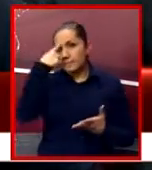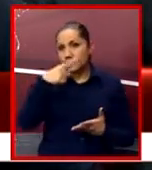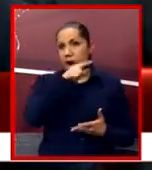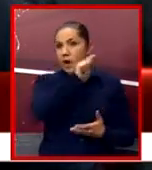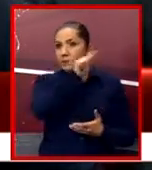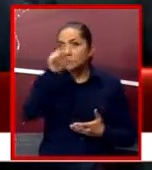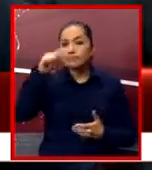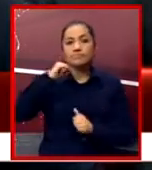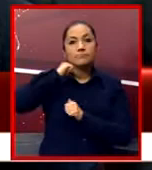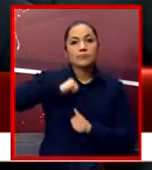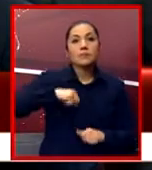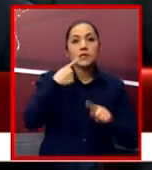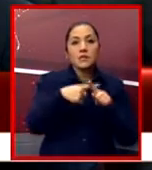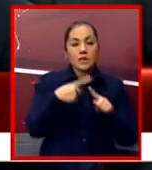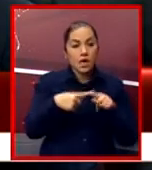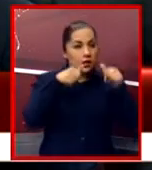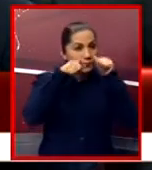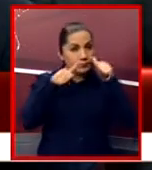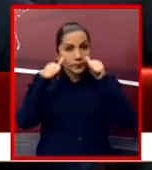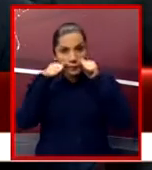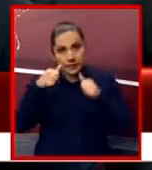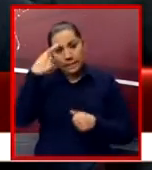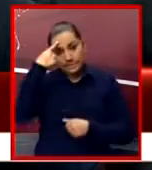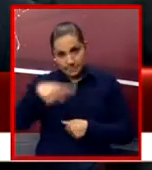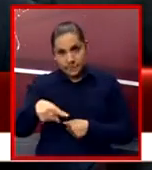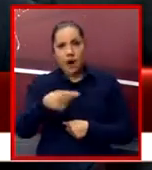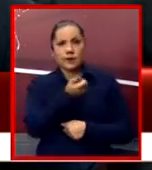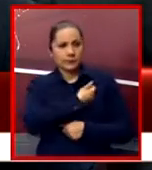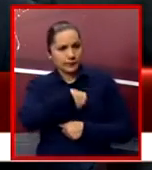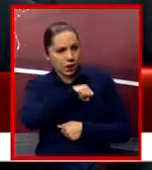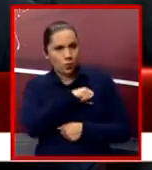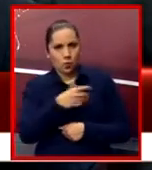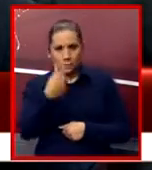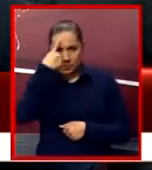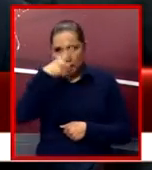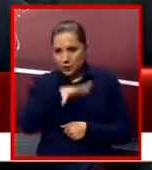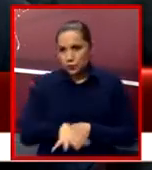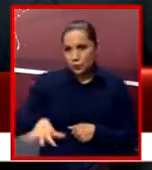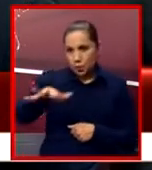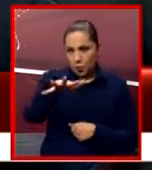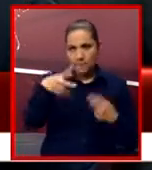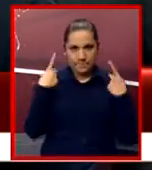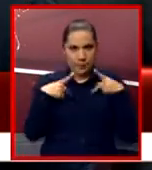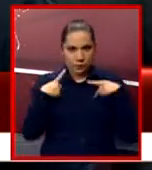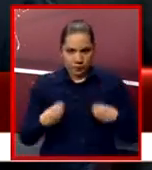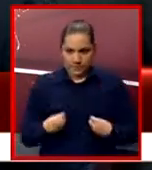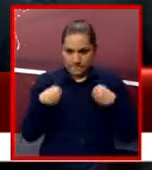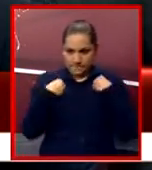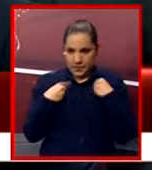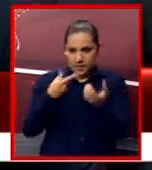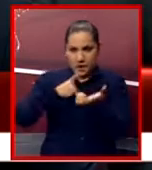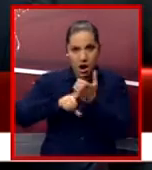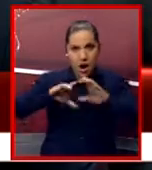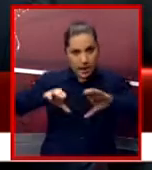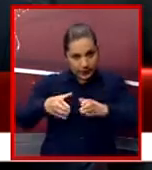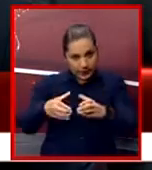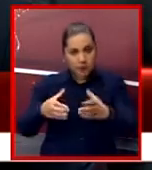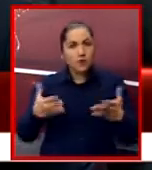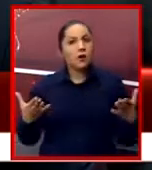salud de sus habitantes, de sus pobladores, cumplan